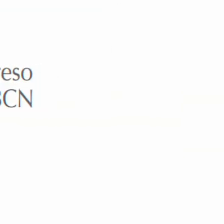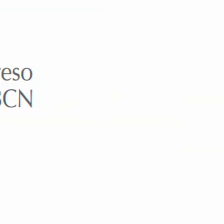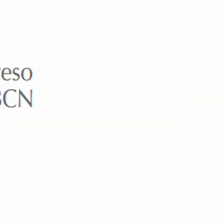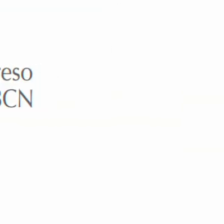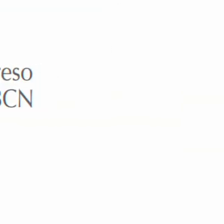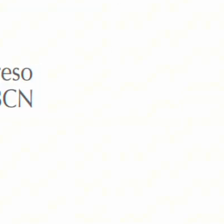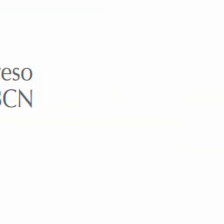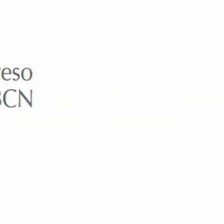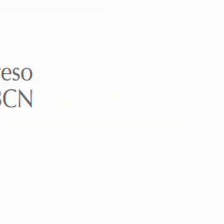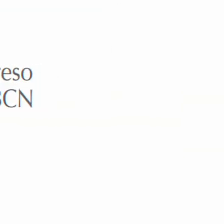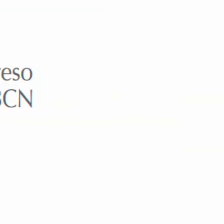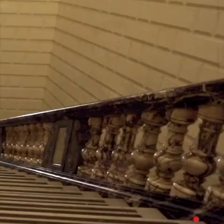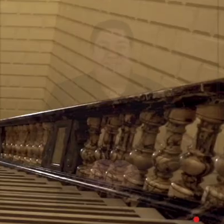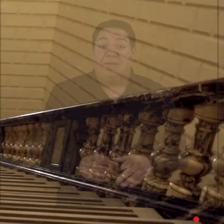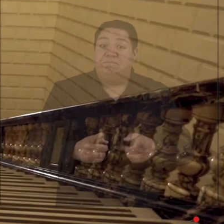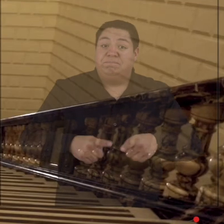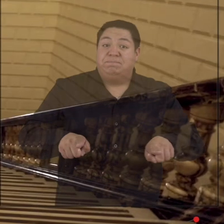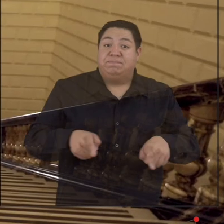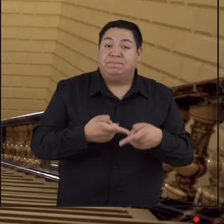Música